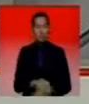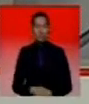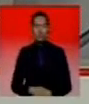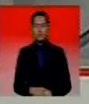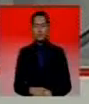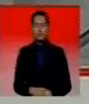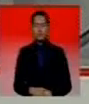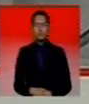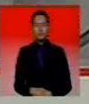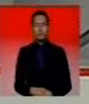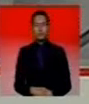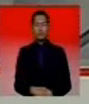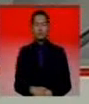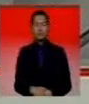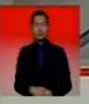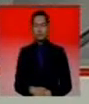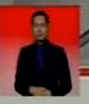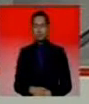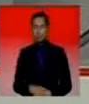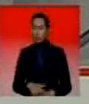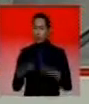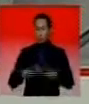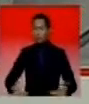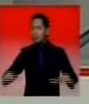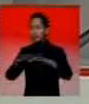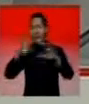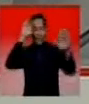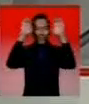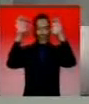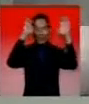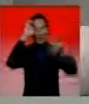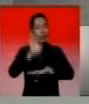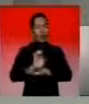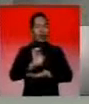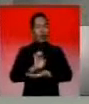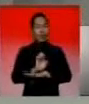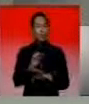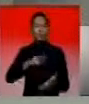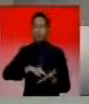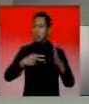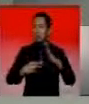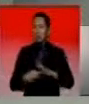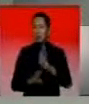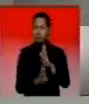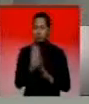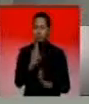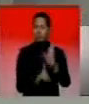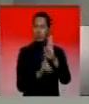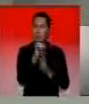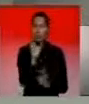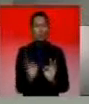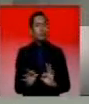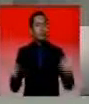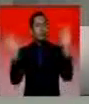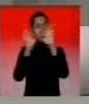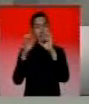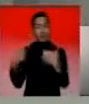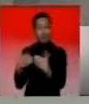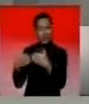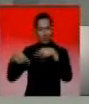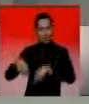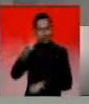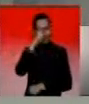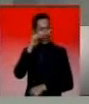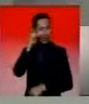los sectores estratégicos del país constituyen precisamente el eje vital del desarrollo un equipo de gama noticias